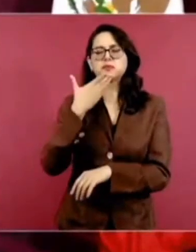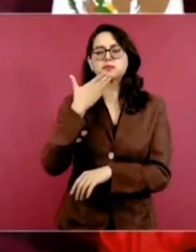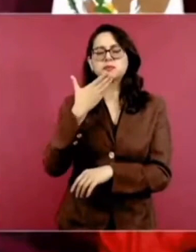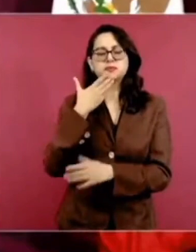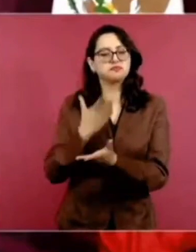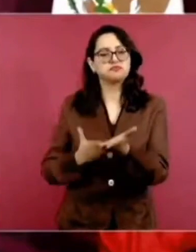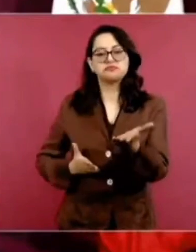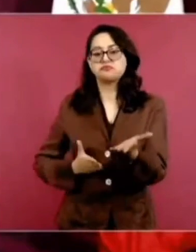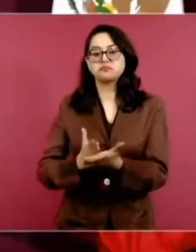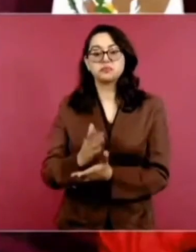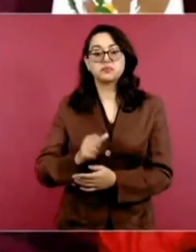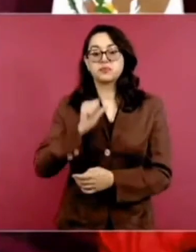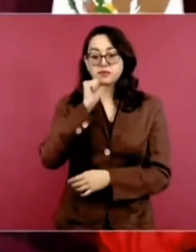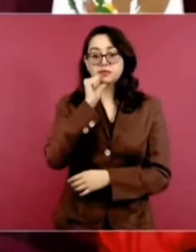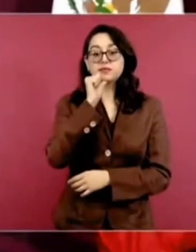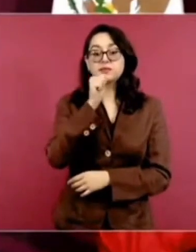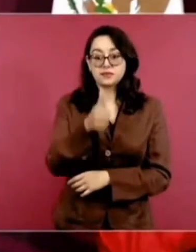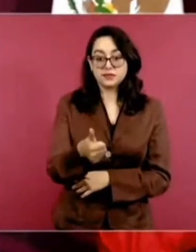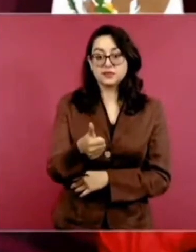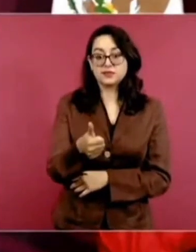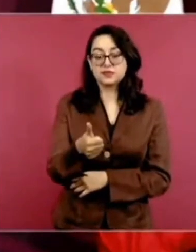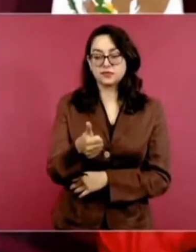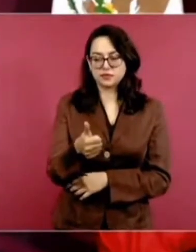No le